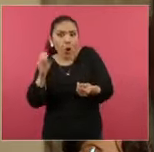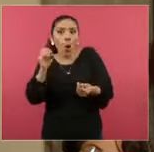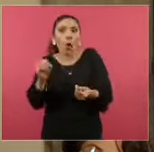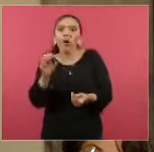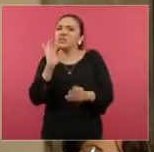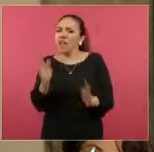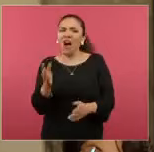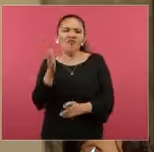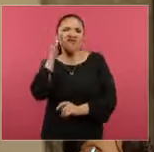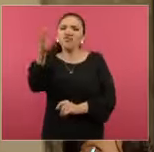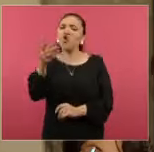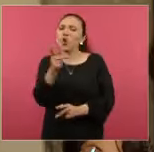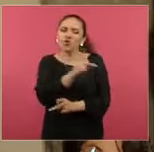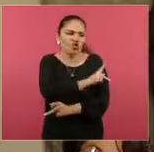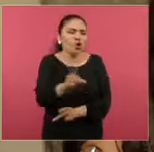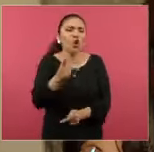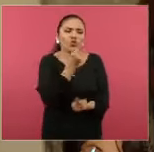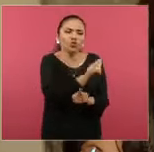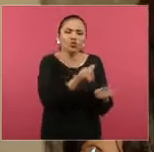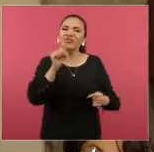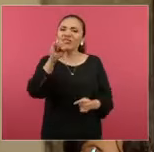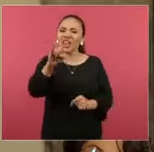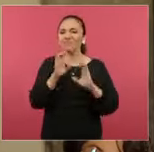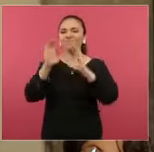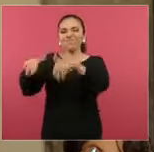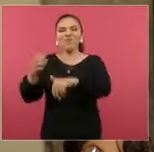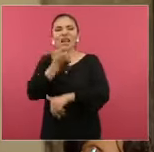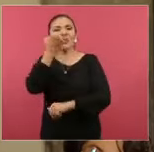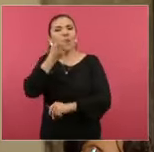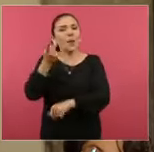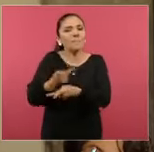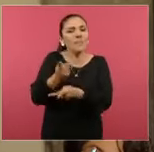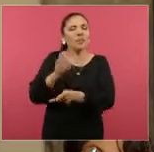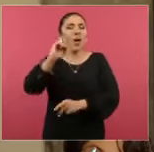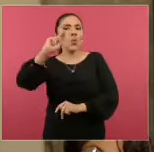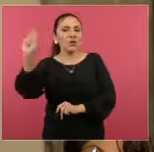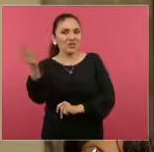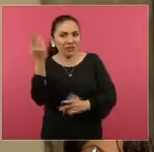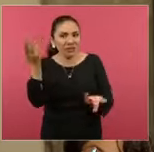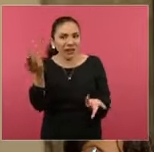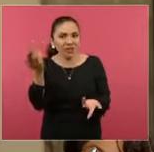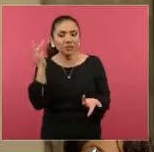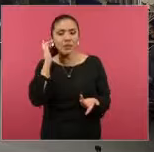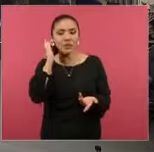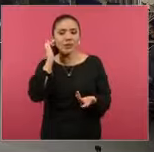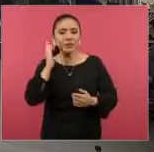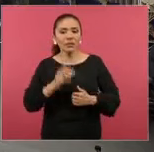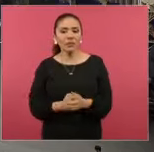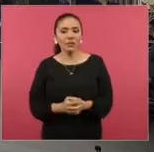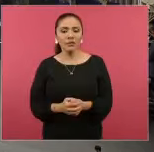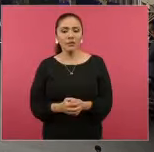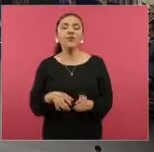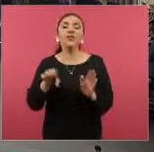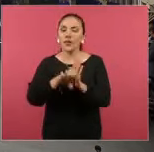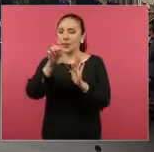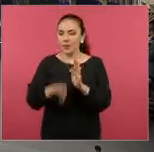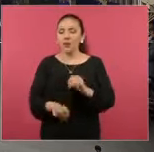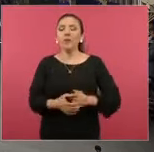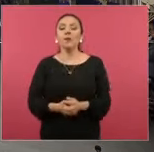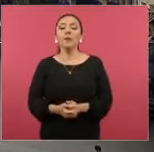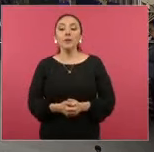niños ya sean aceptados en las preparatorias o en las universidades. Por ejemplo,